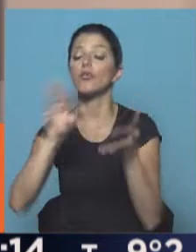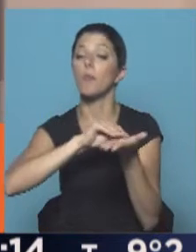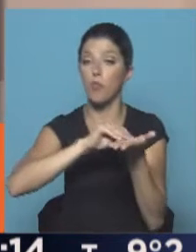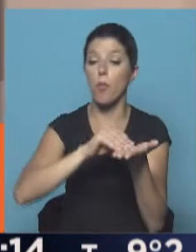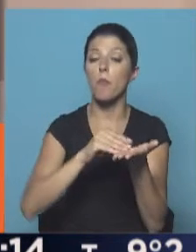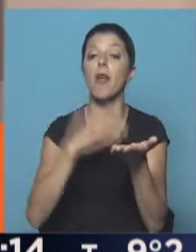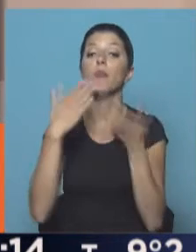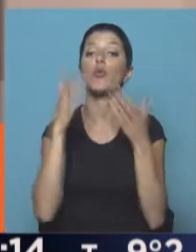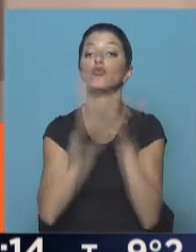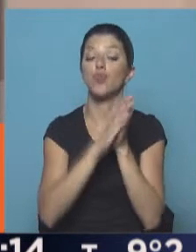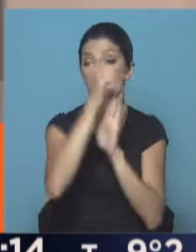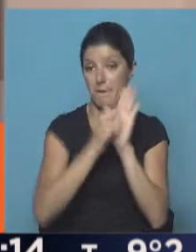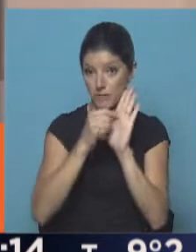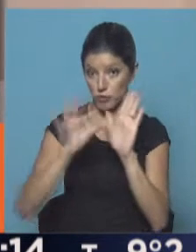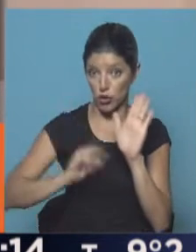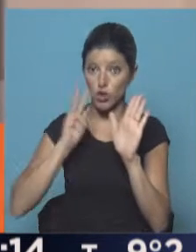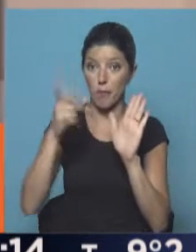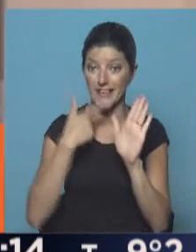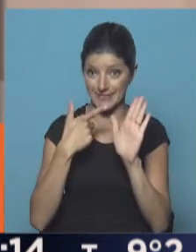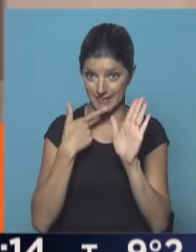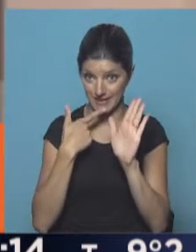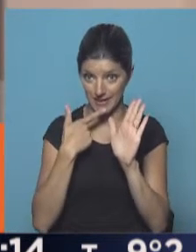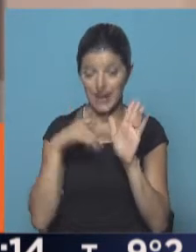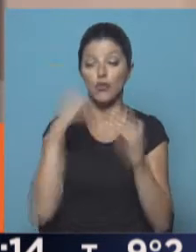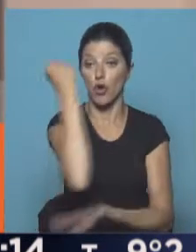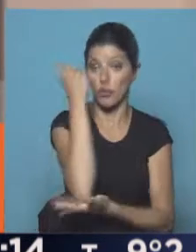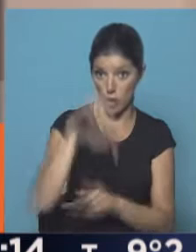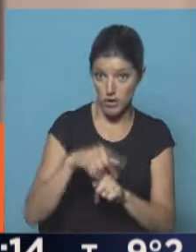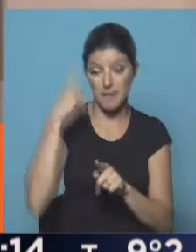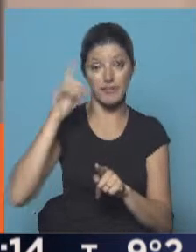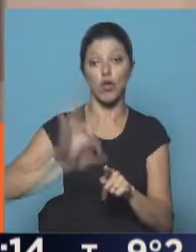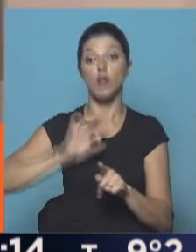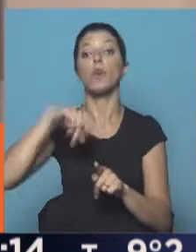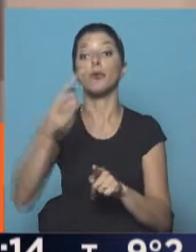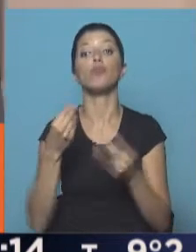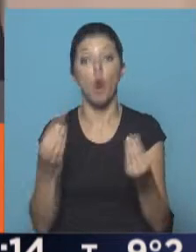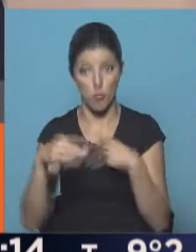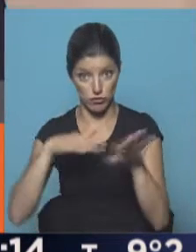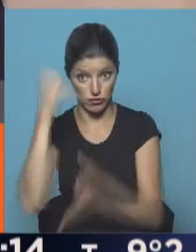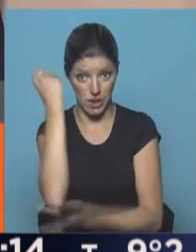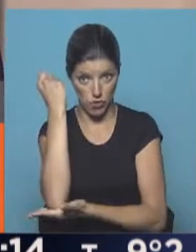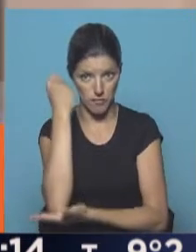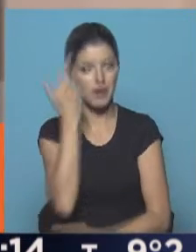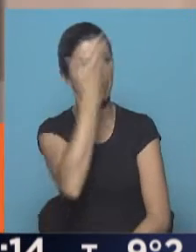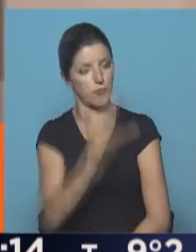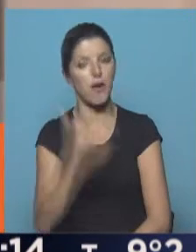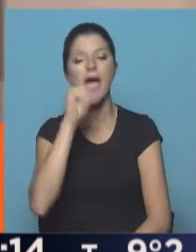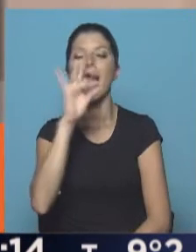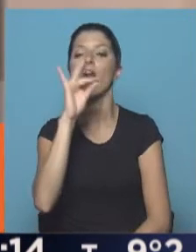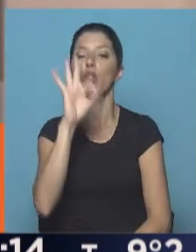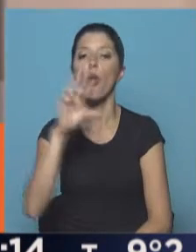el presupuesto del próximo año, la situación económica de hoy y las perspectivas para el próximo año 2017? Está junto a nosotros Aldo